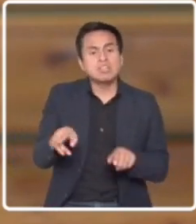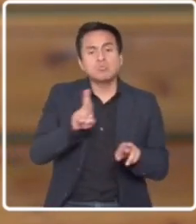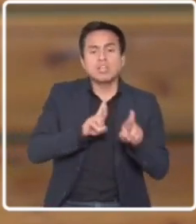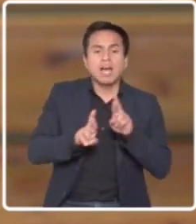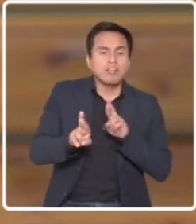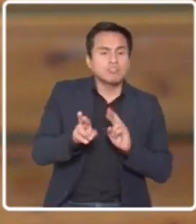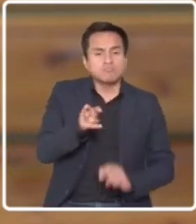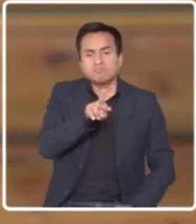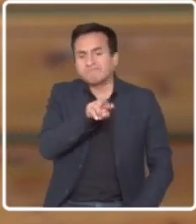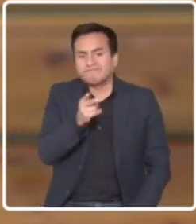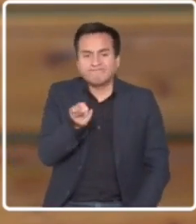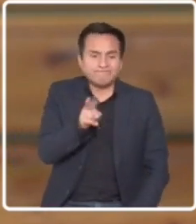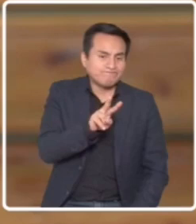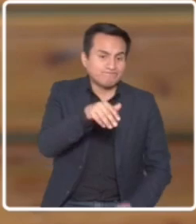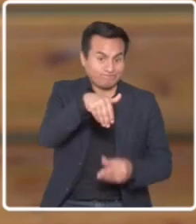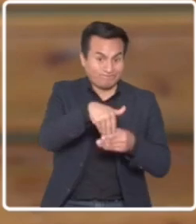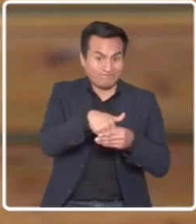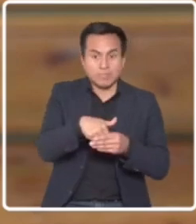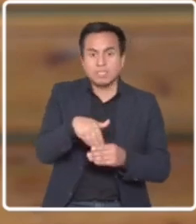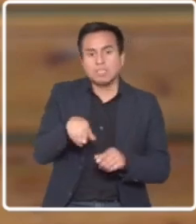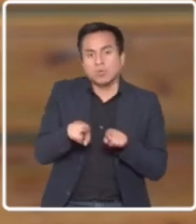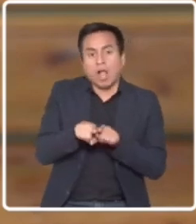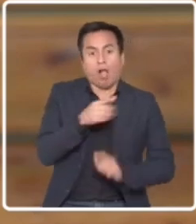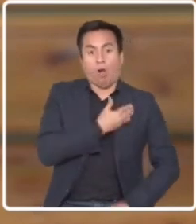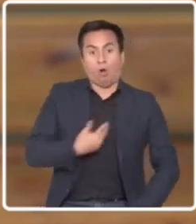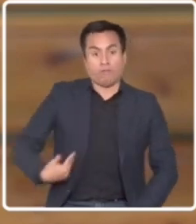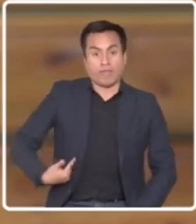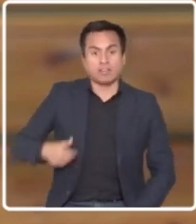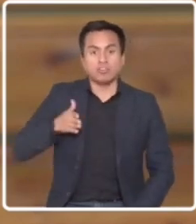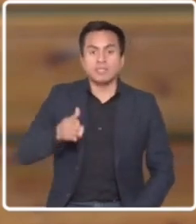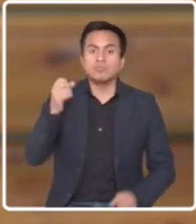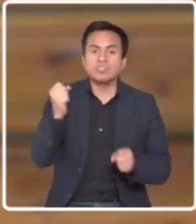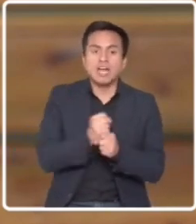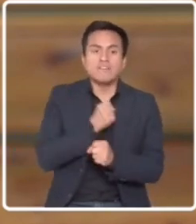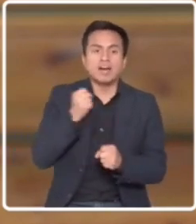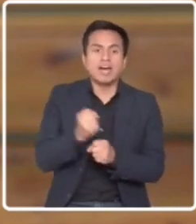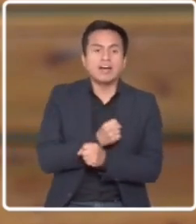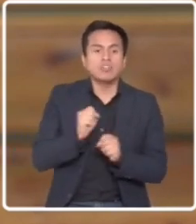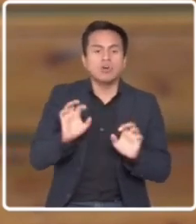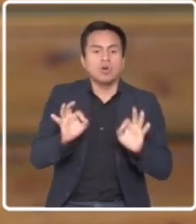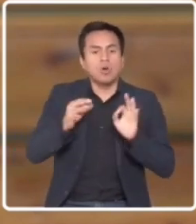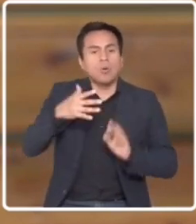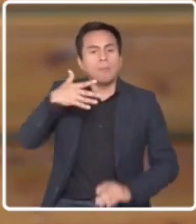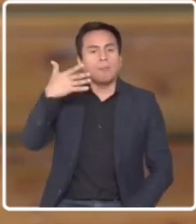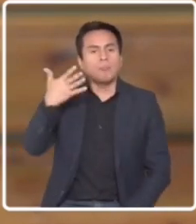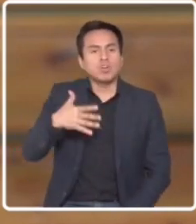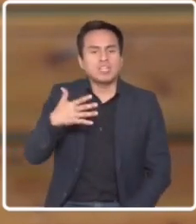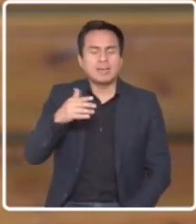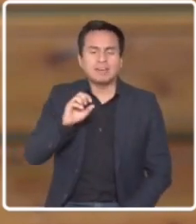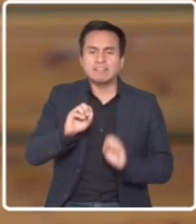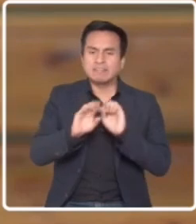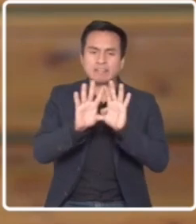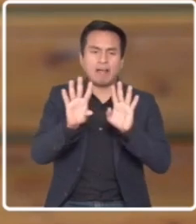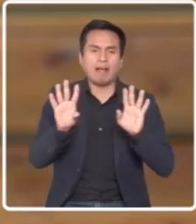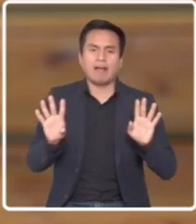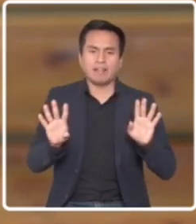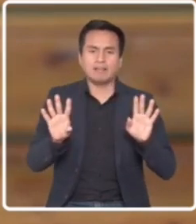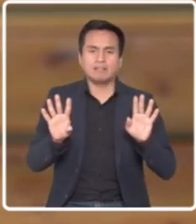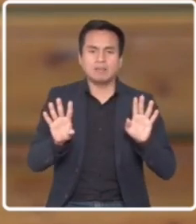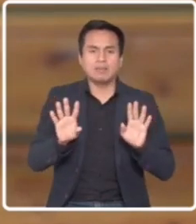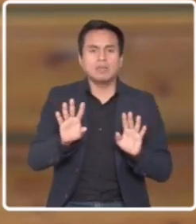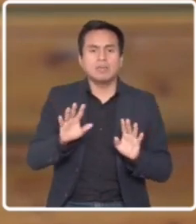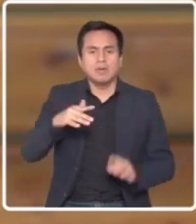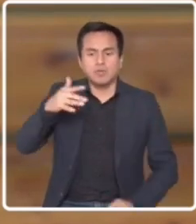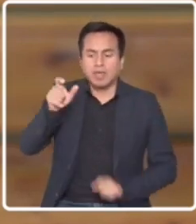del resultado, nuestro gobierno va a seguir trabajando con la prioridad clara en